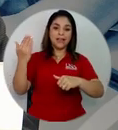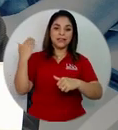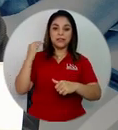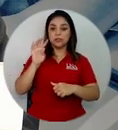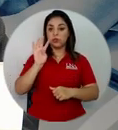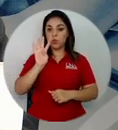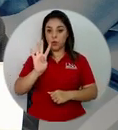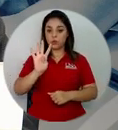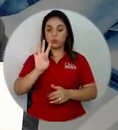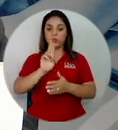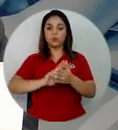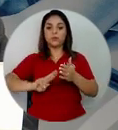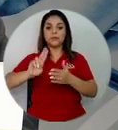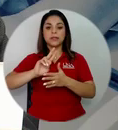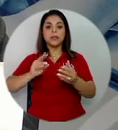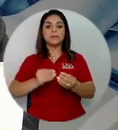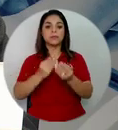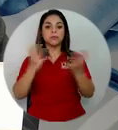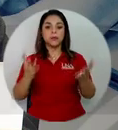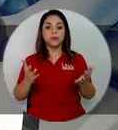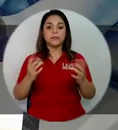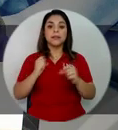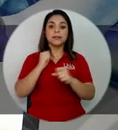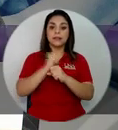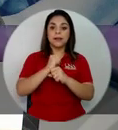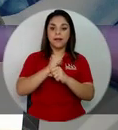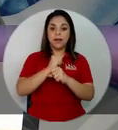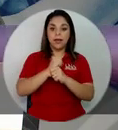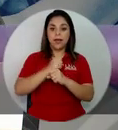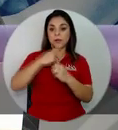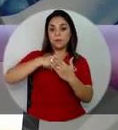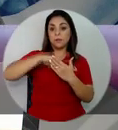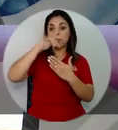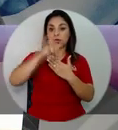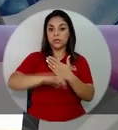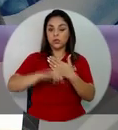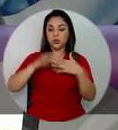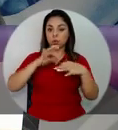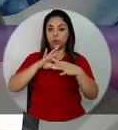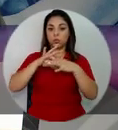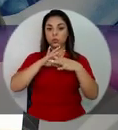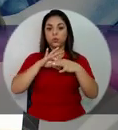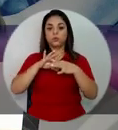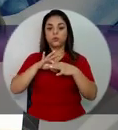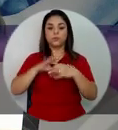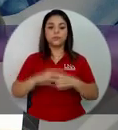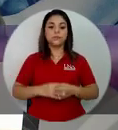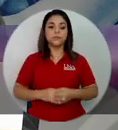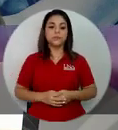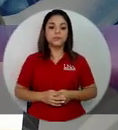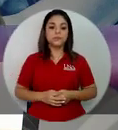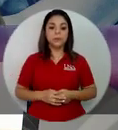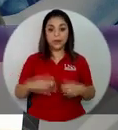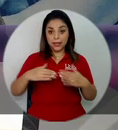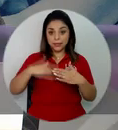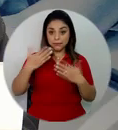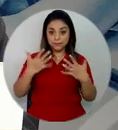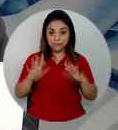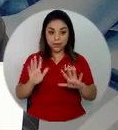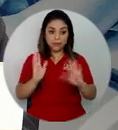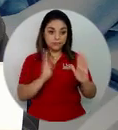momento a 4 universidades públicas a trabajar en un proyecto en conjunto y luego de